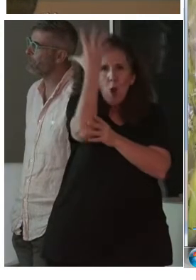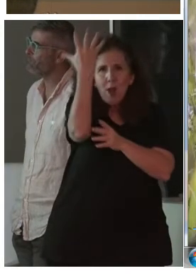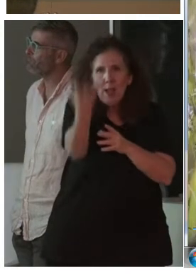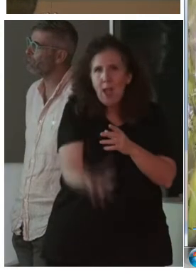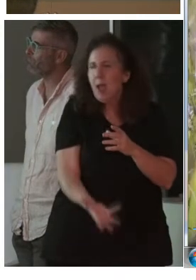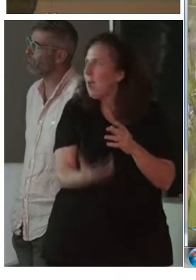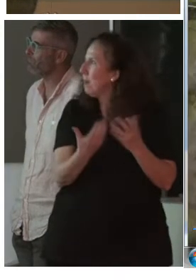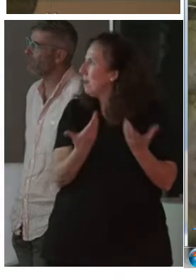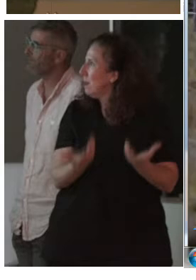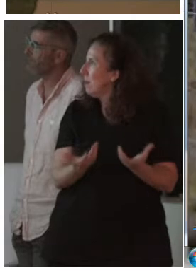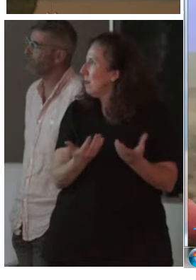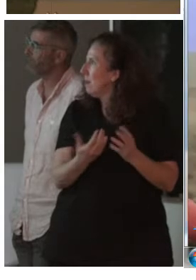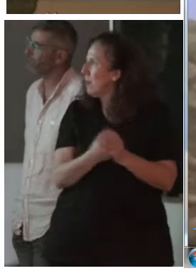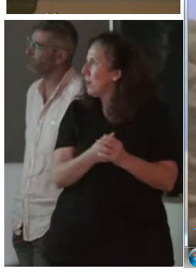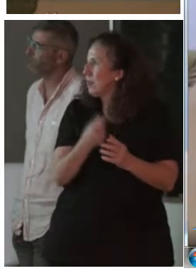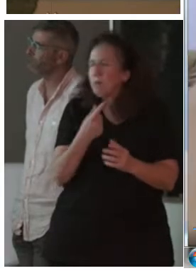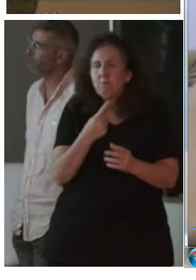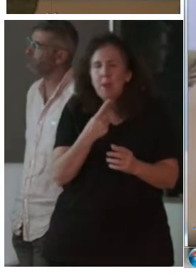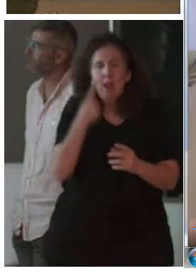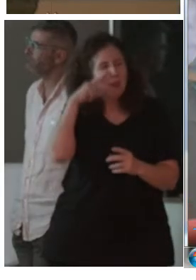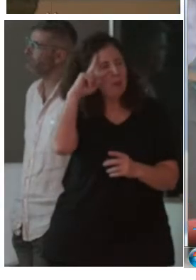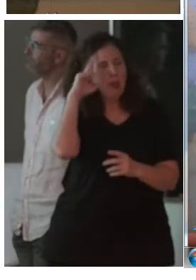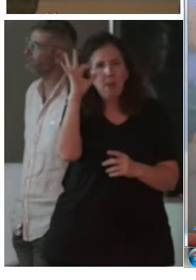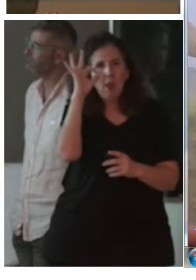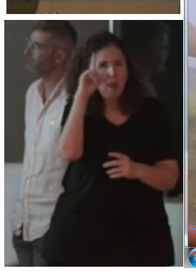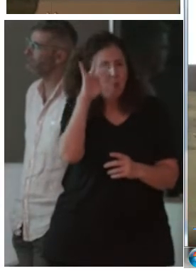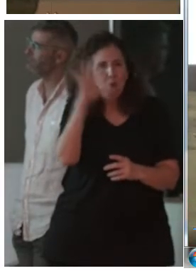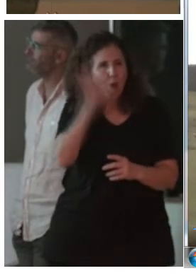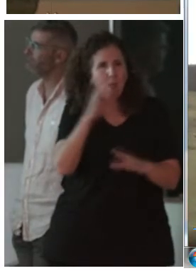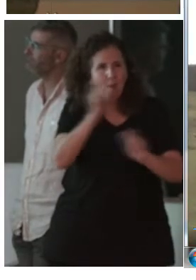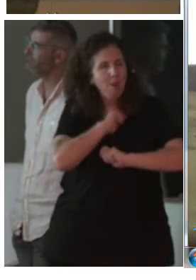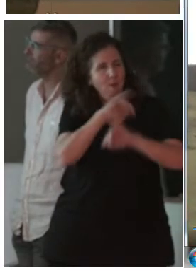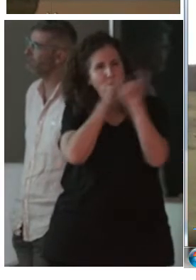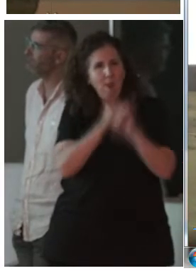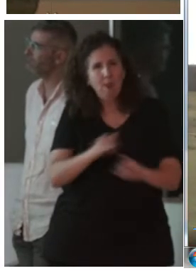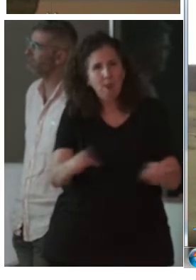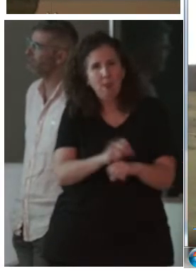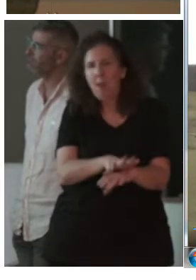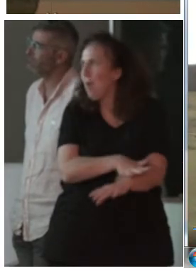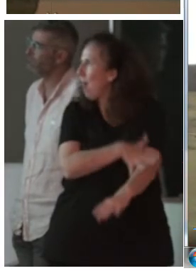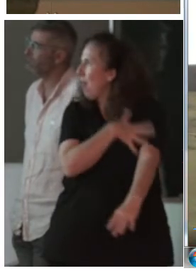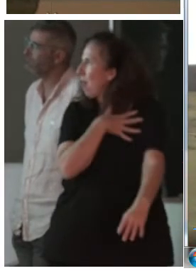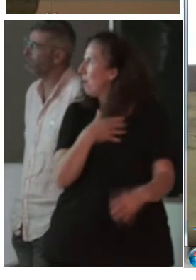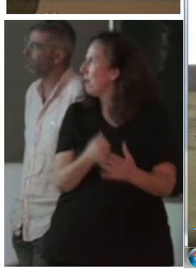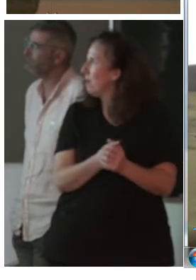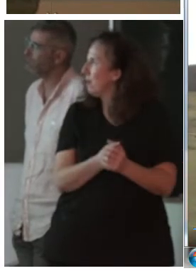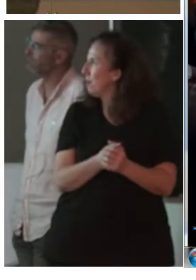100% fue lo que me hizo sacar esa felicidad que hoy día tengo y que estoy mostrando en verdad